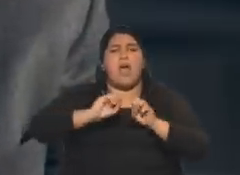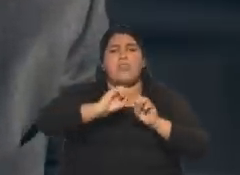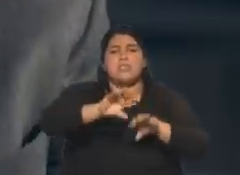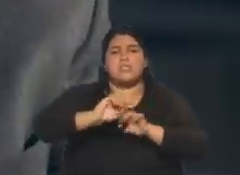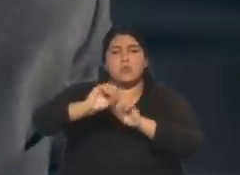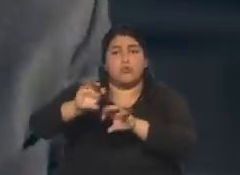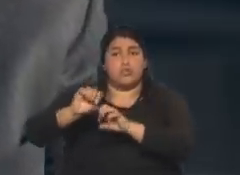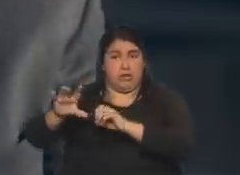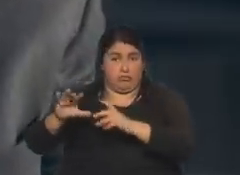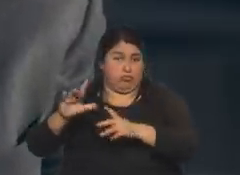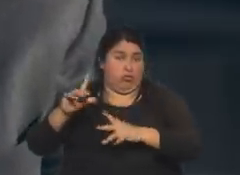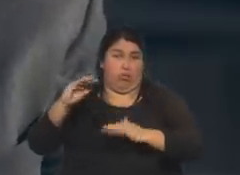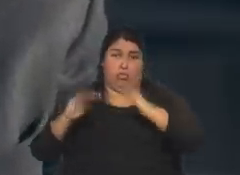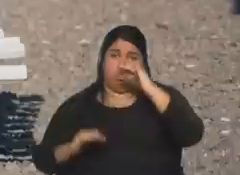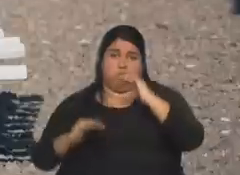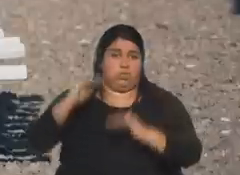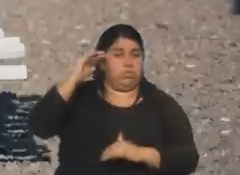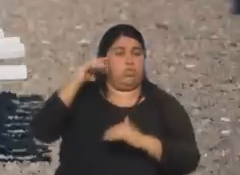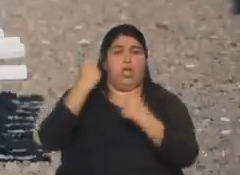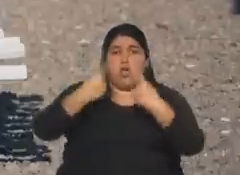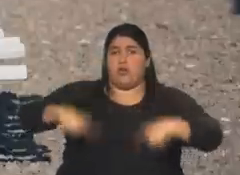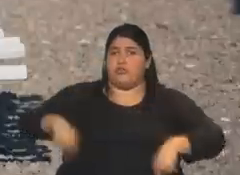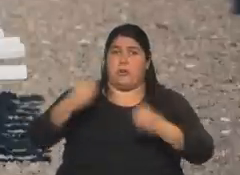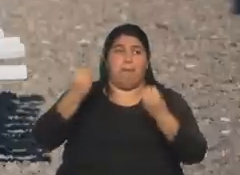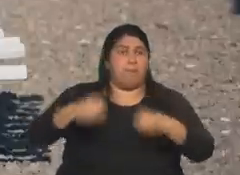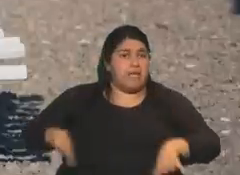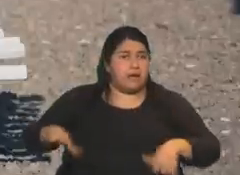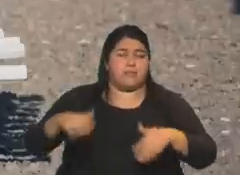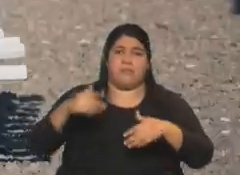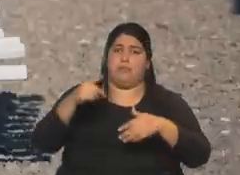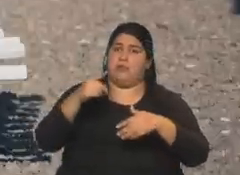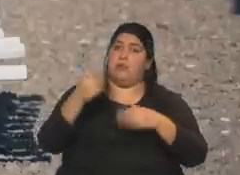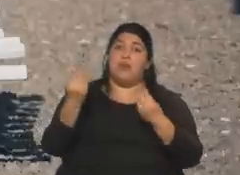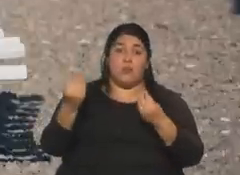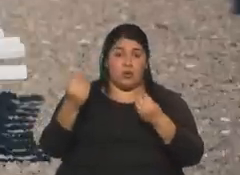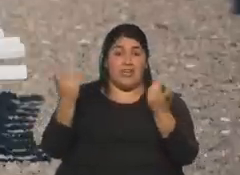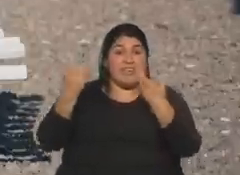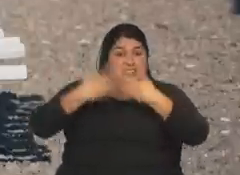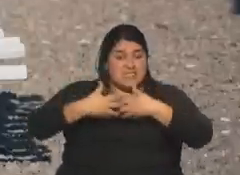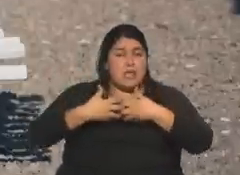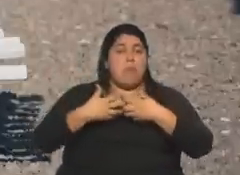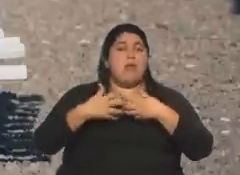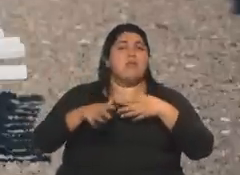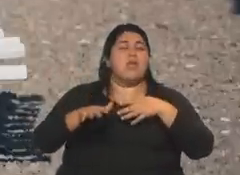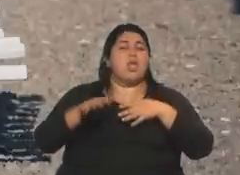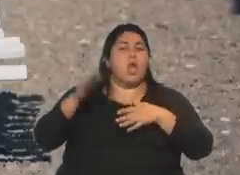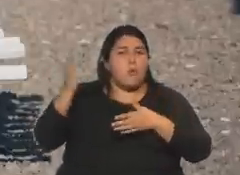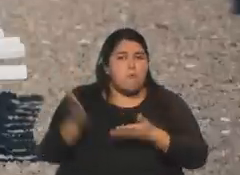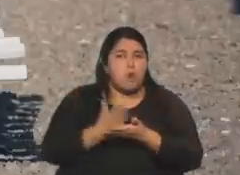forma ineficiente, con muchas pérdidas. ¿Por qué? Porque desde el sistema productivo de